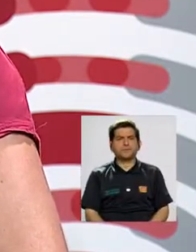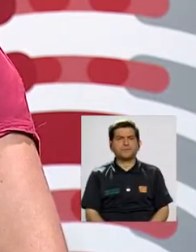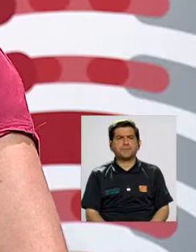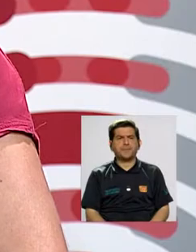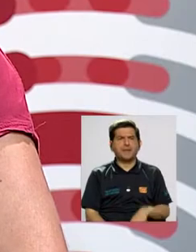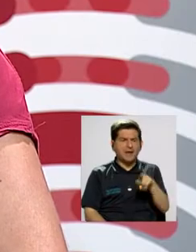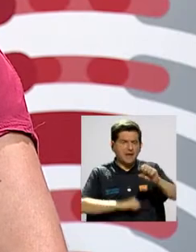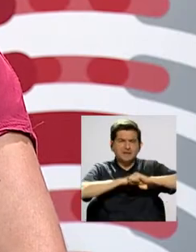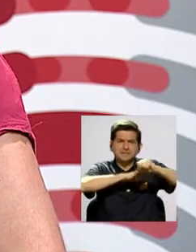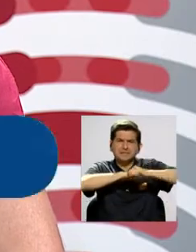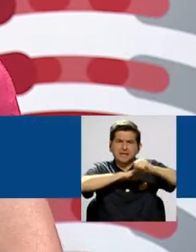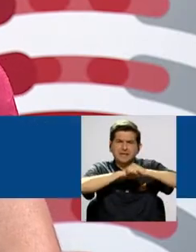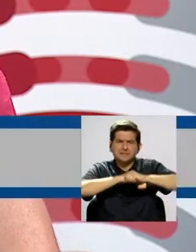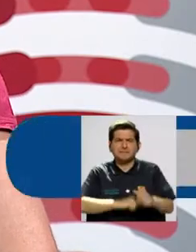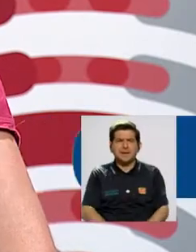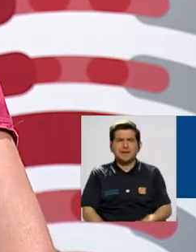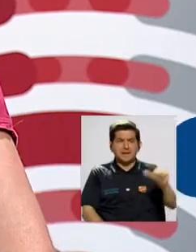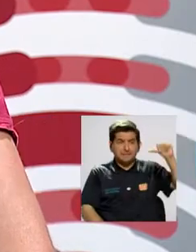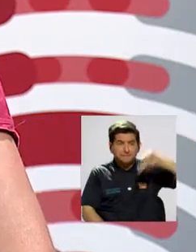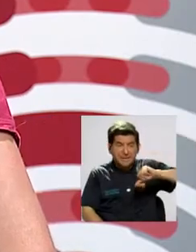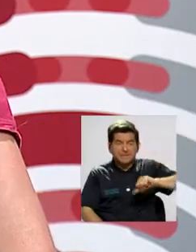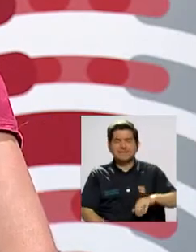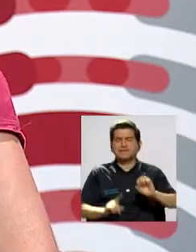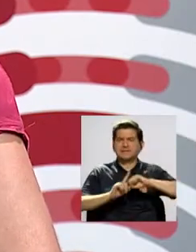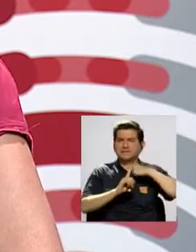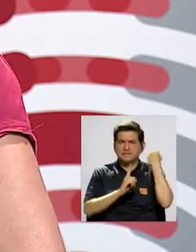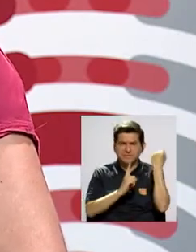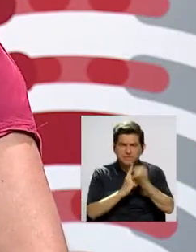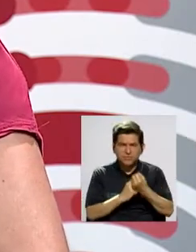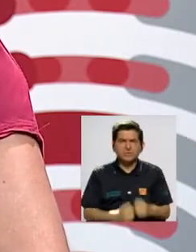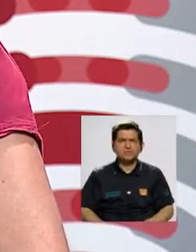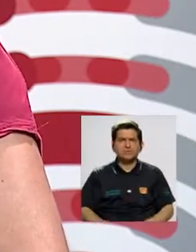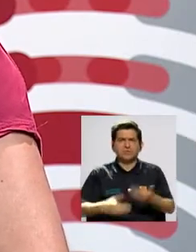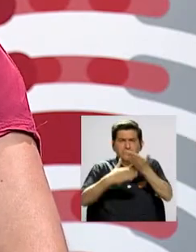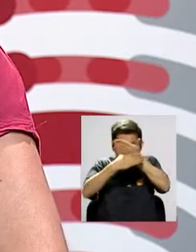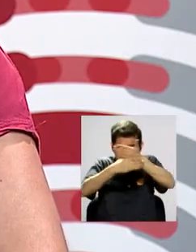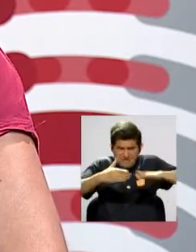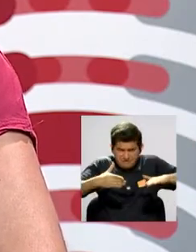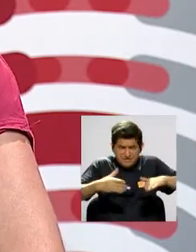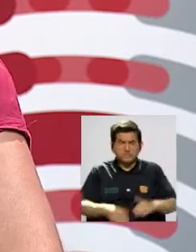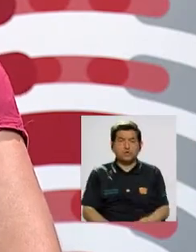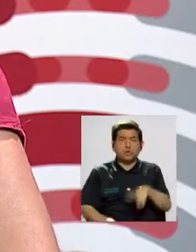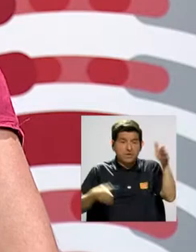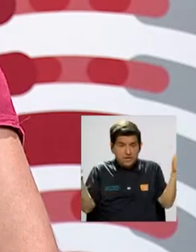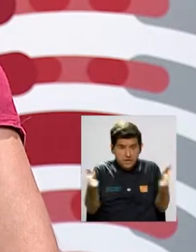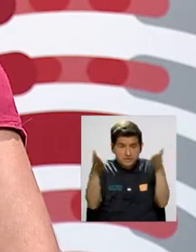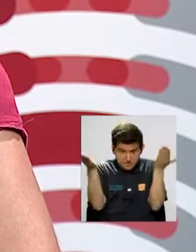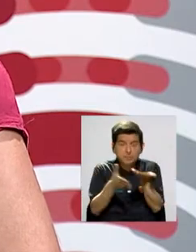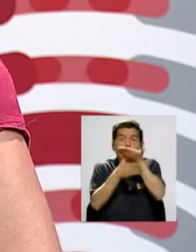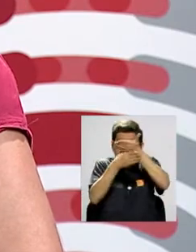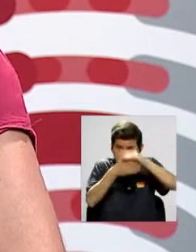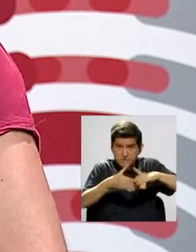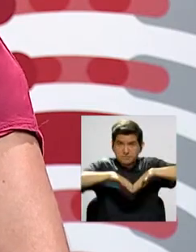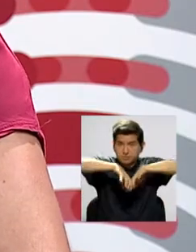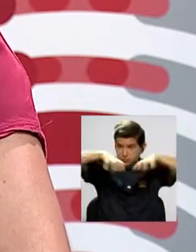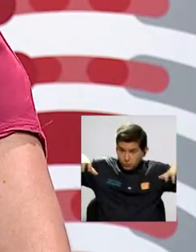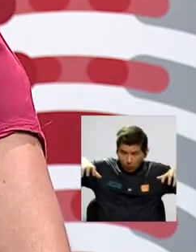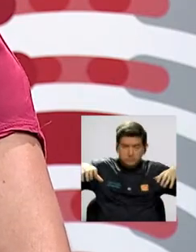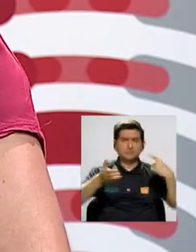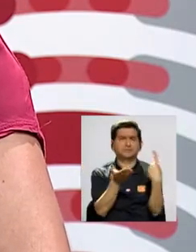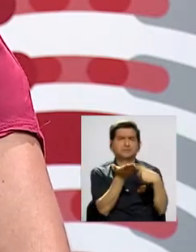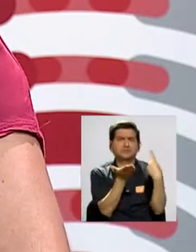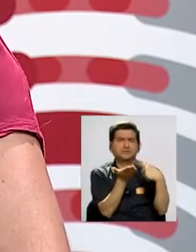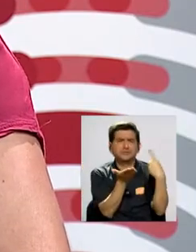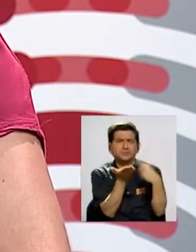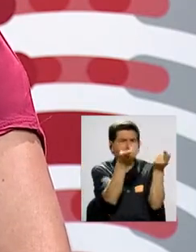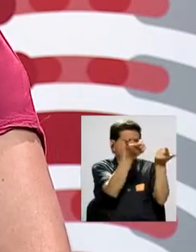de esta campaña es definitivamente la polarización y cómo se ha fomentado esa polarización. Cómo las discusiones